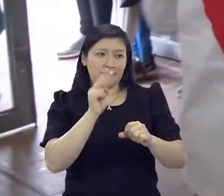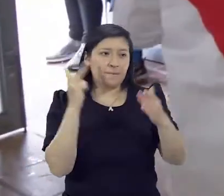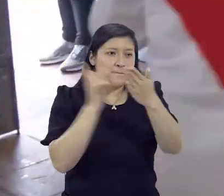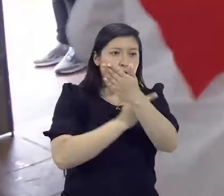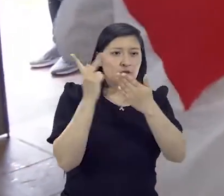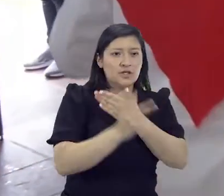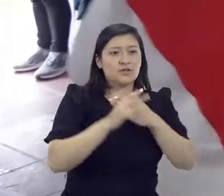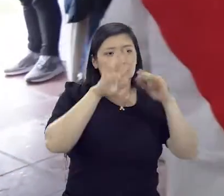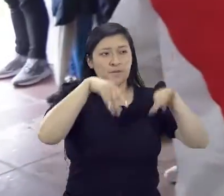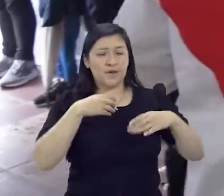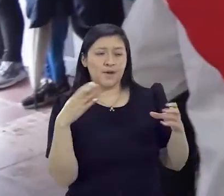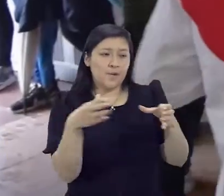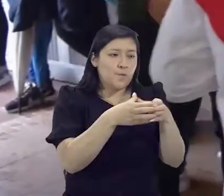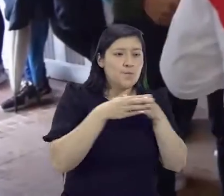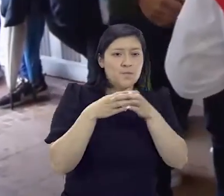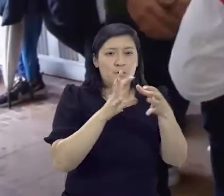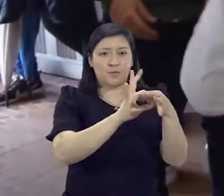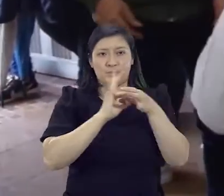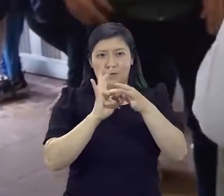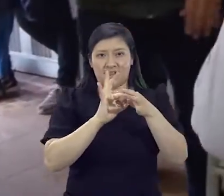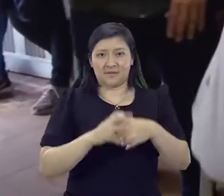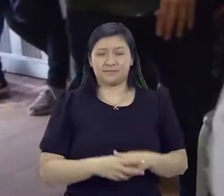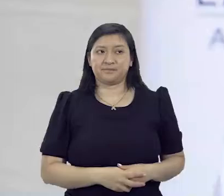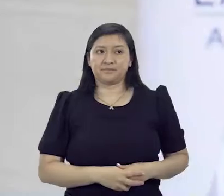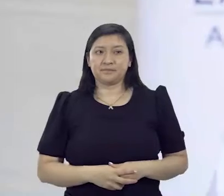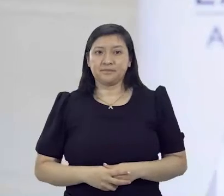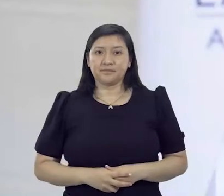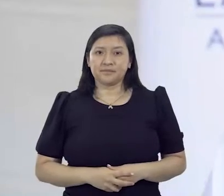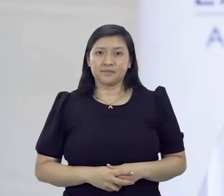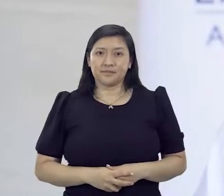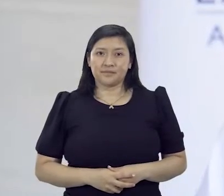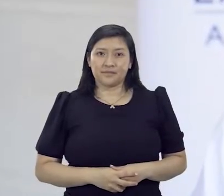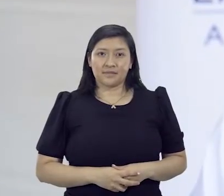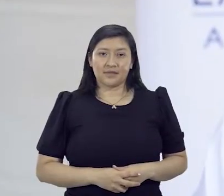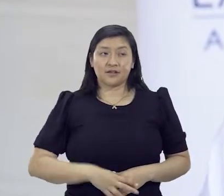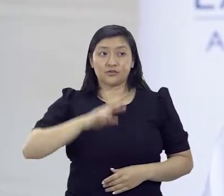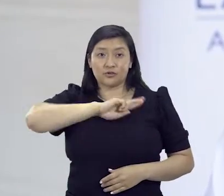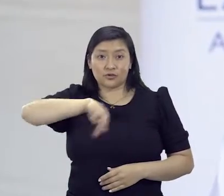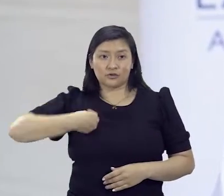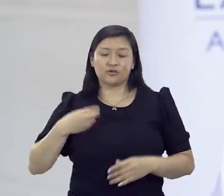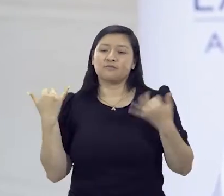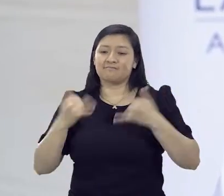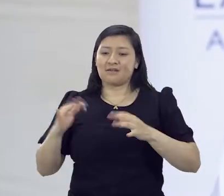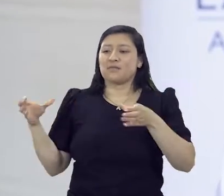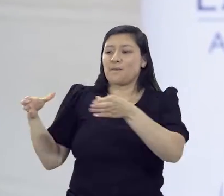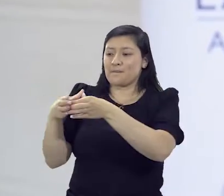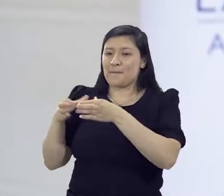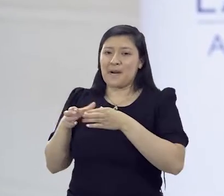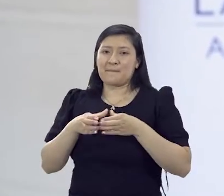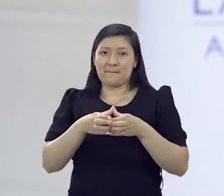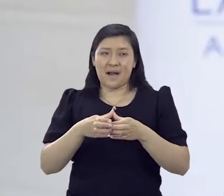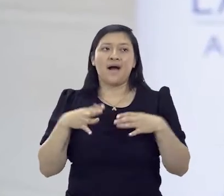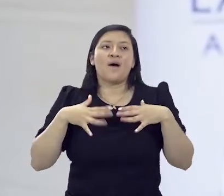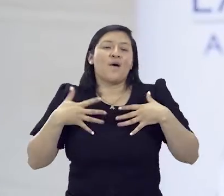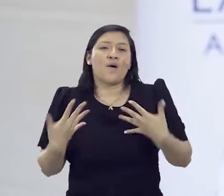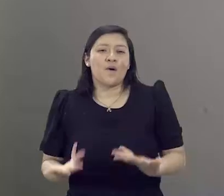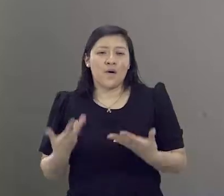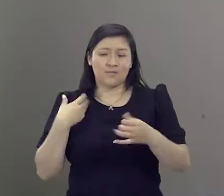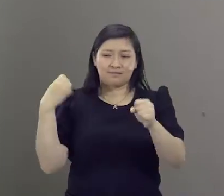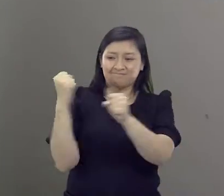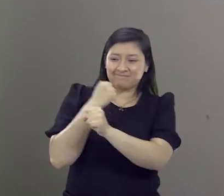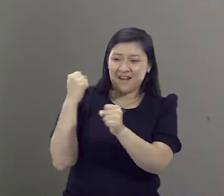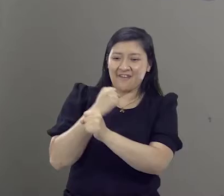ver una comunidad unida aprendimos lo que es el reloj que trata las juntas de acción comunal como están conformadas